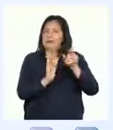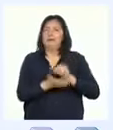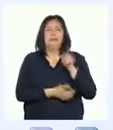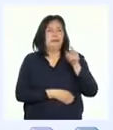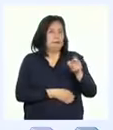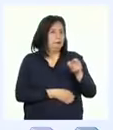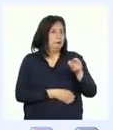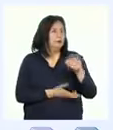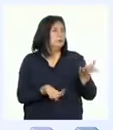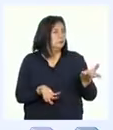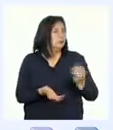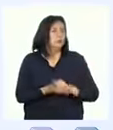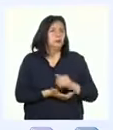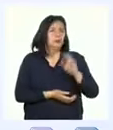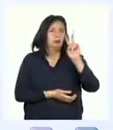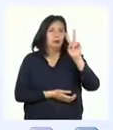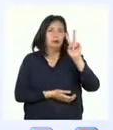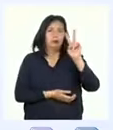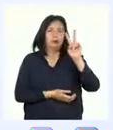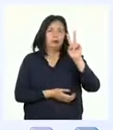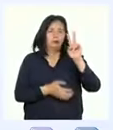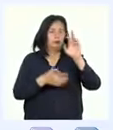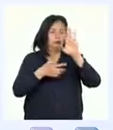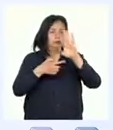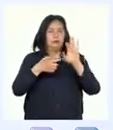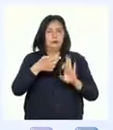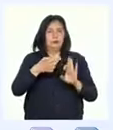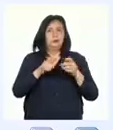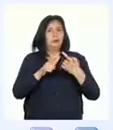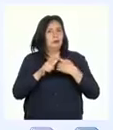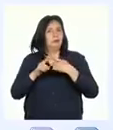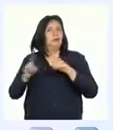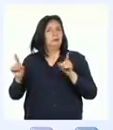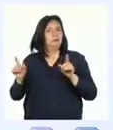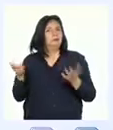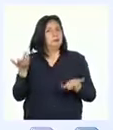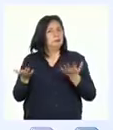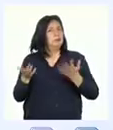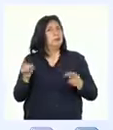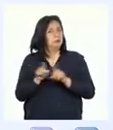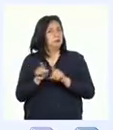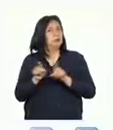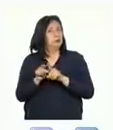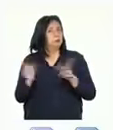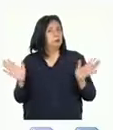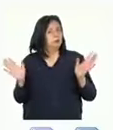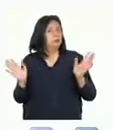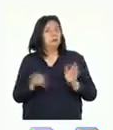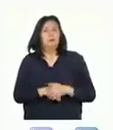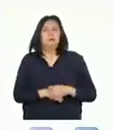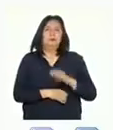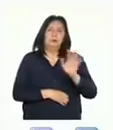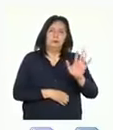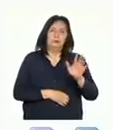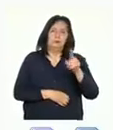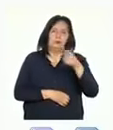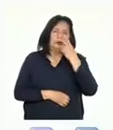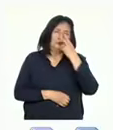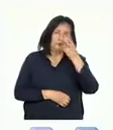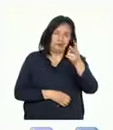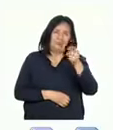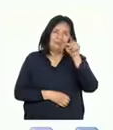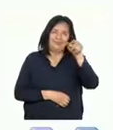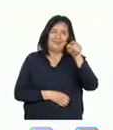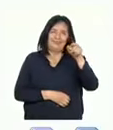Y esto es que 2 fracciones que se escriben diferente pueden tener un mismo valor. Eso ya lo